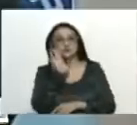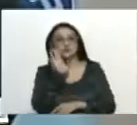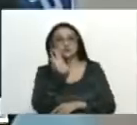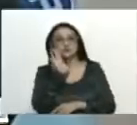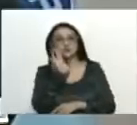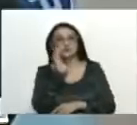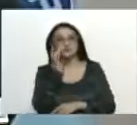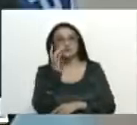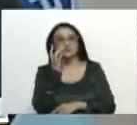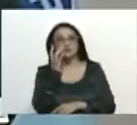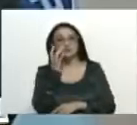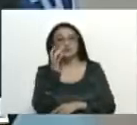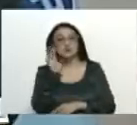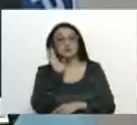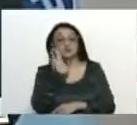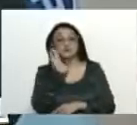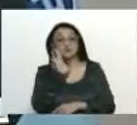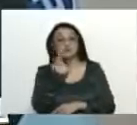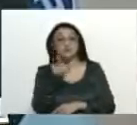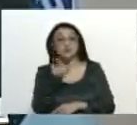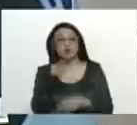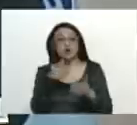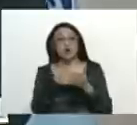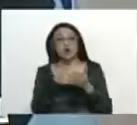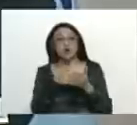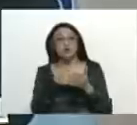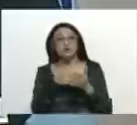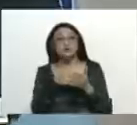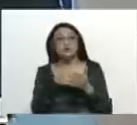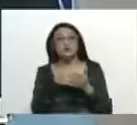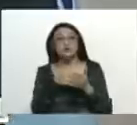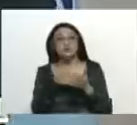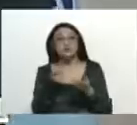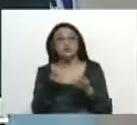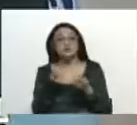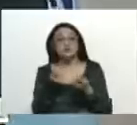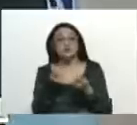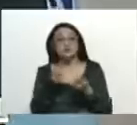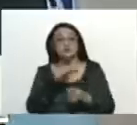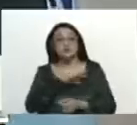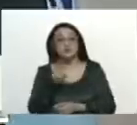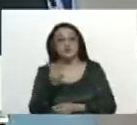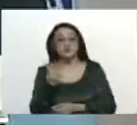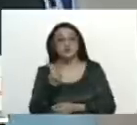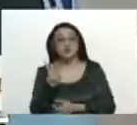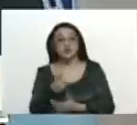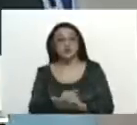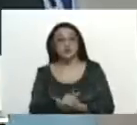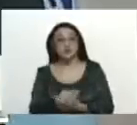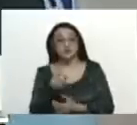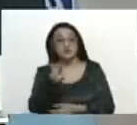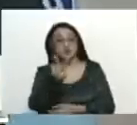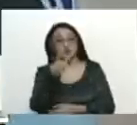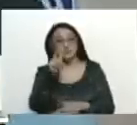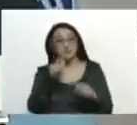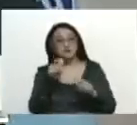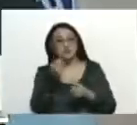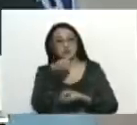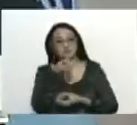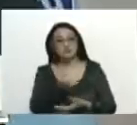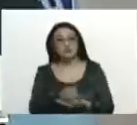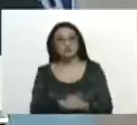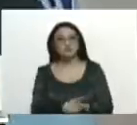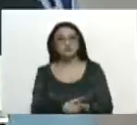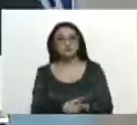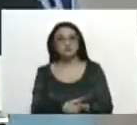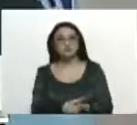hay que recordar cometido contra el patrimonio público venezolano estas dos personas revelaron